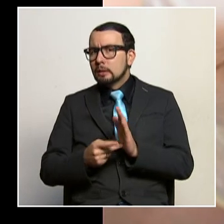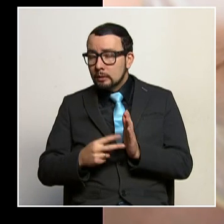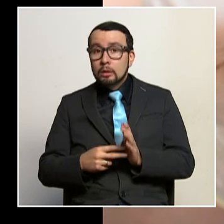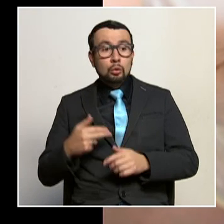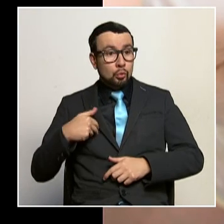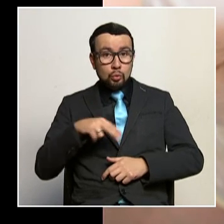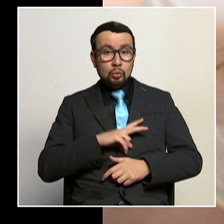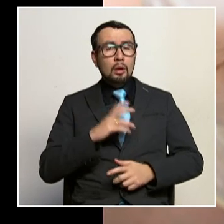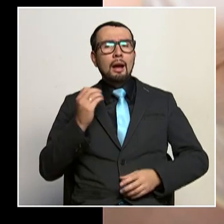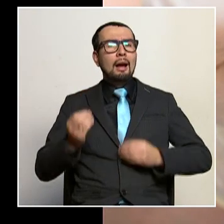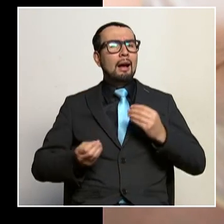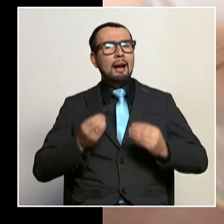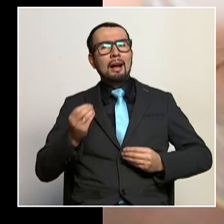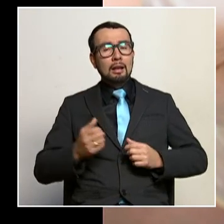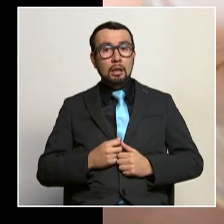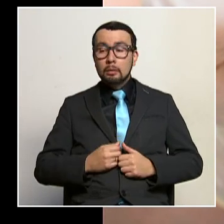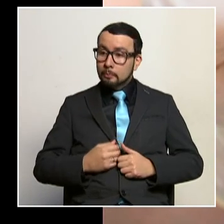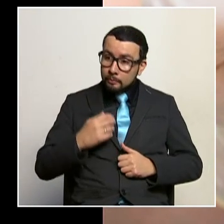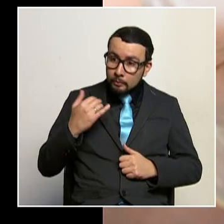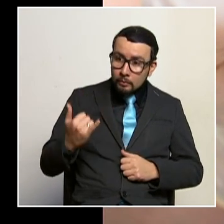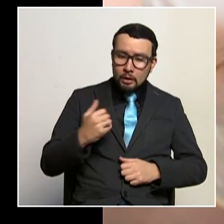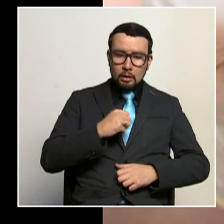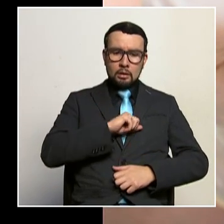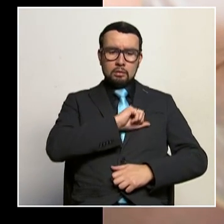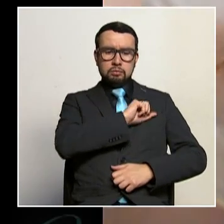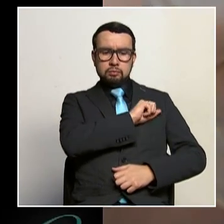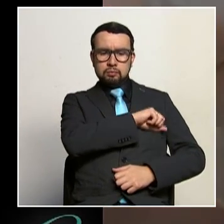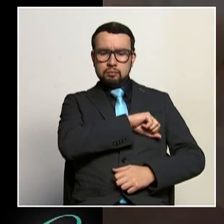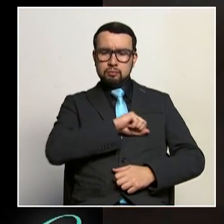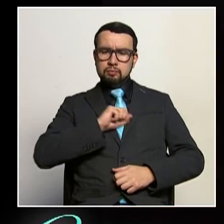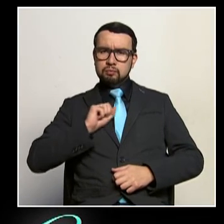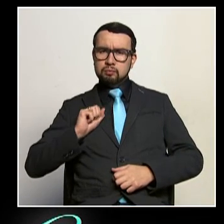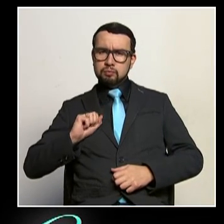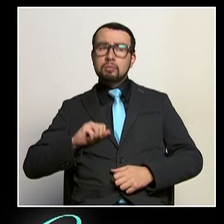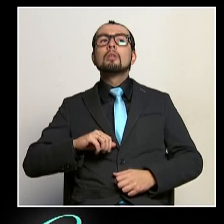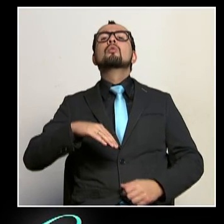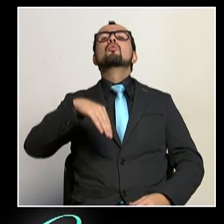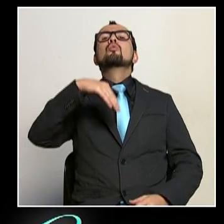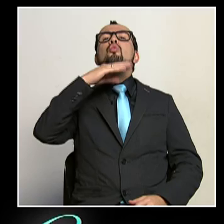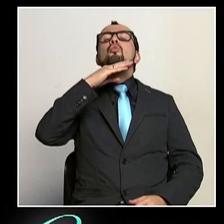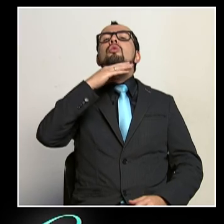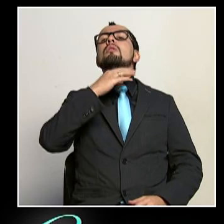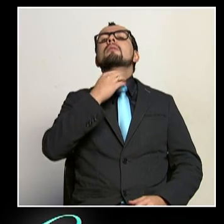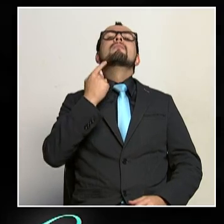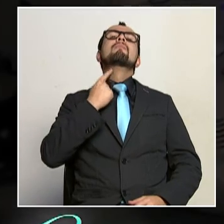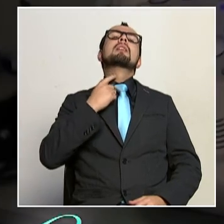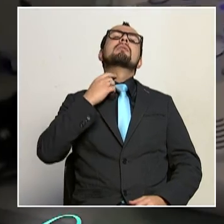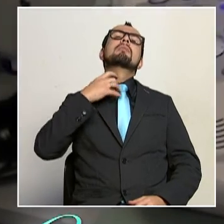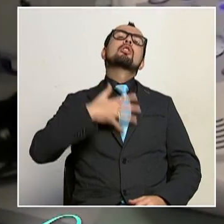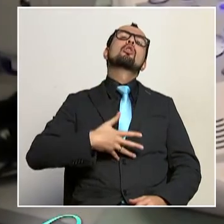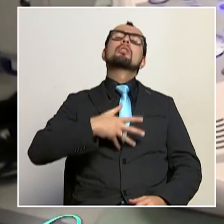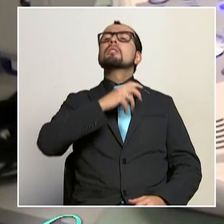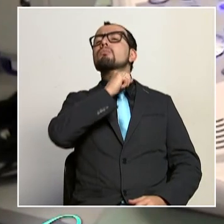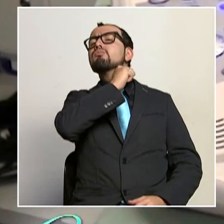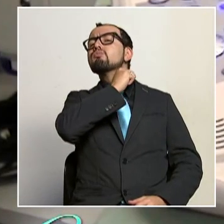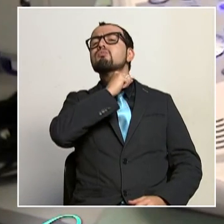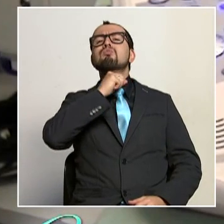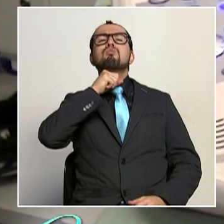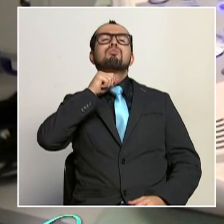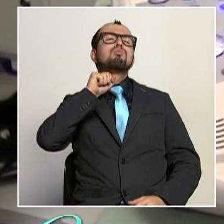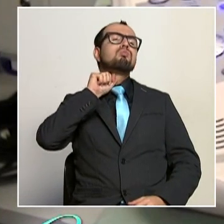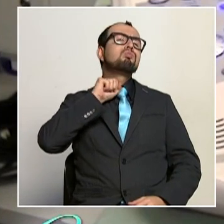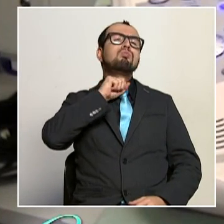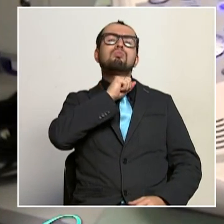que hacemos es un barrido ecográfico comenzando desde el cuello, viendo toda la parte de la tiroides, los vasos del